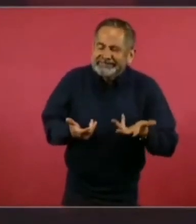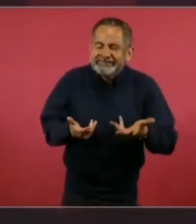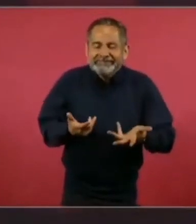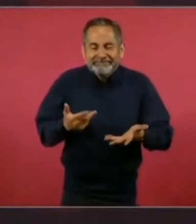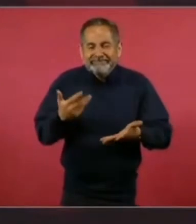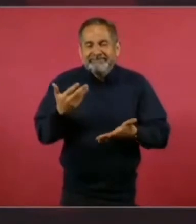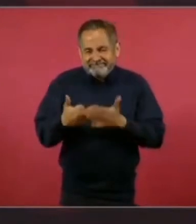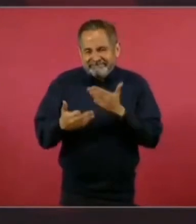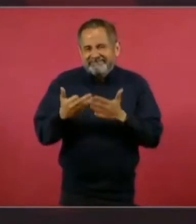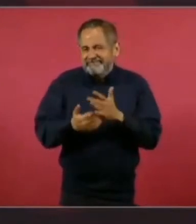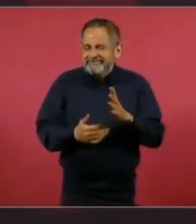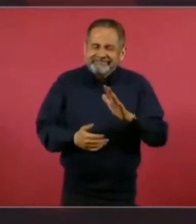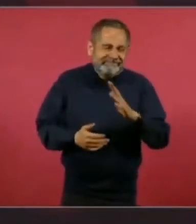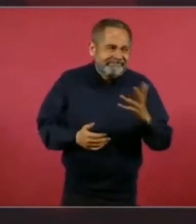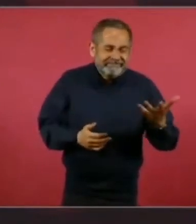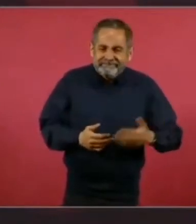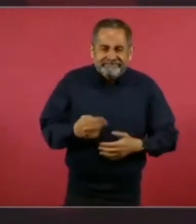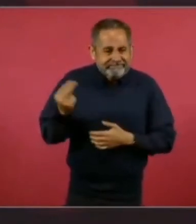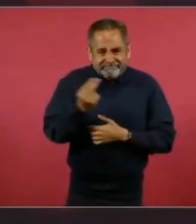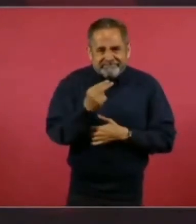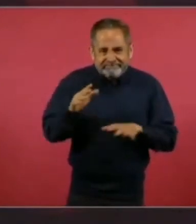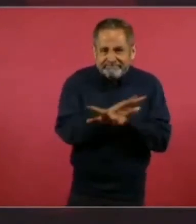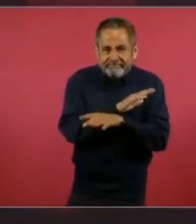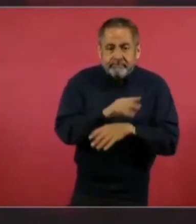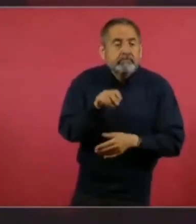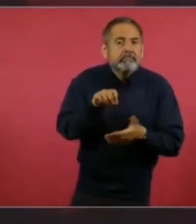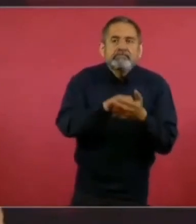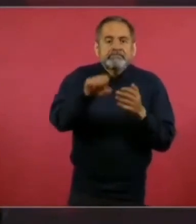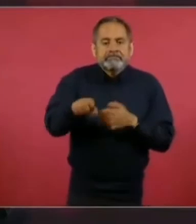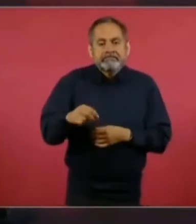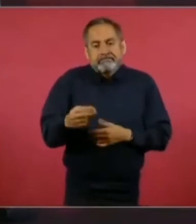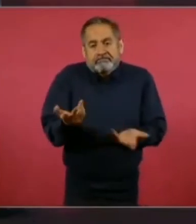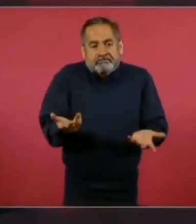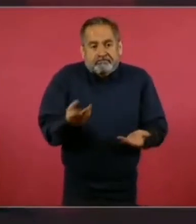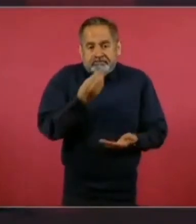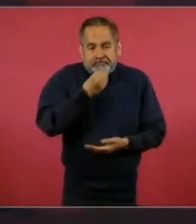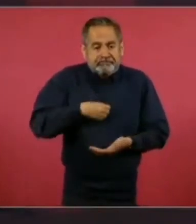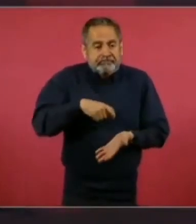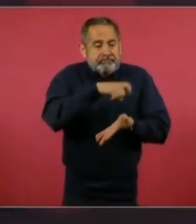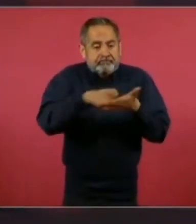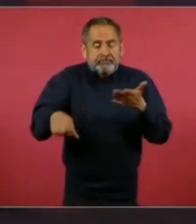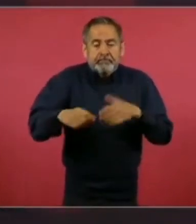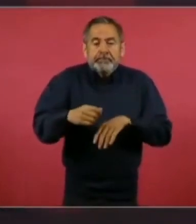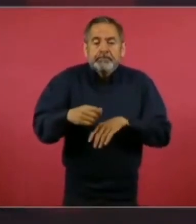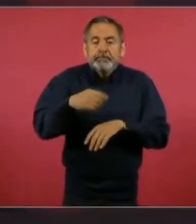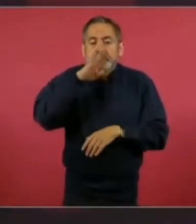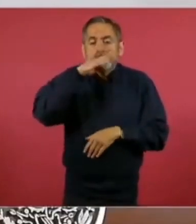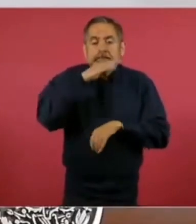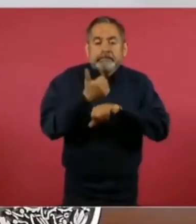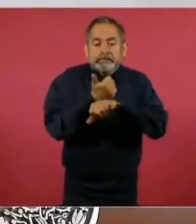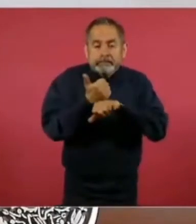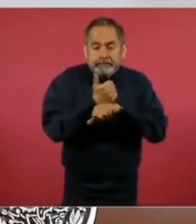Somos, decía yo, dependientes en maíz amarillo.